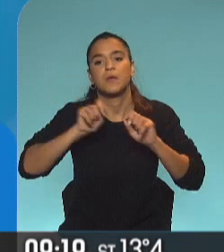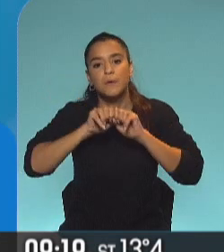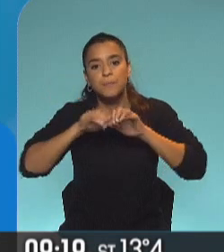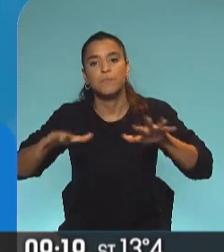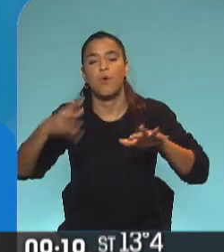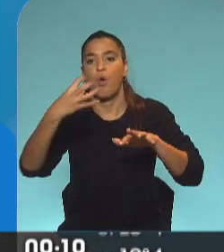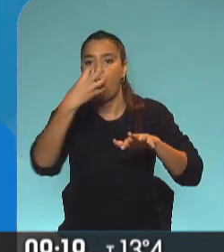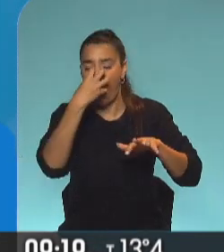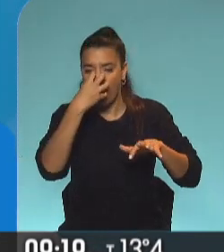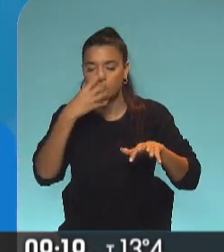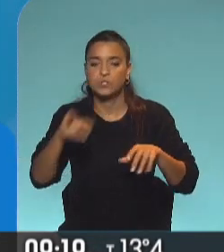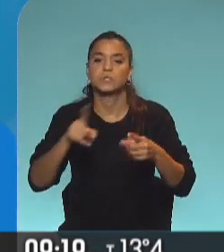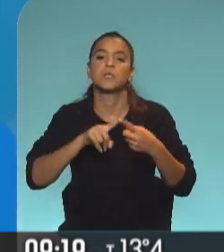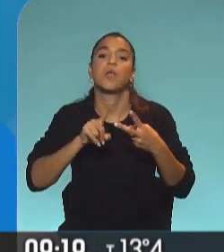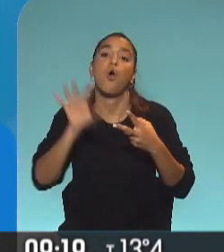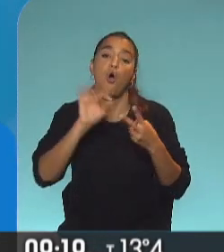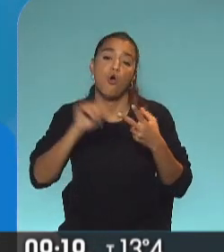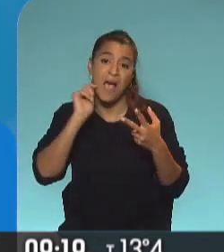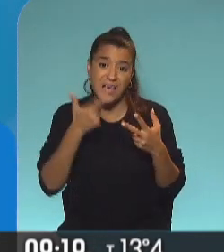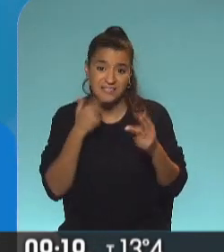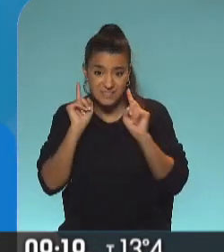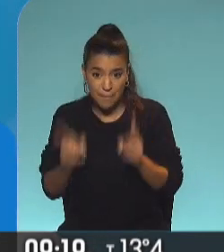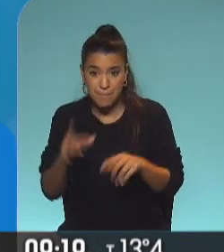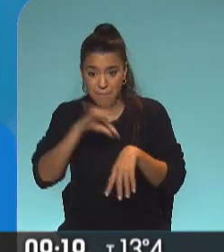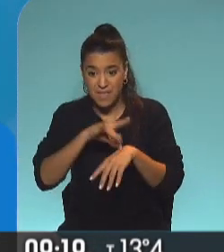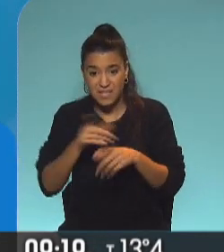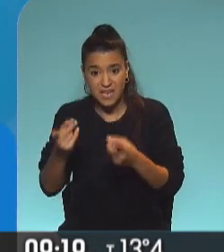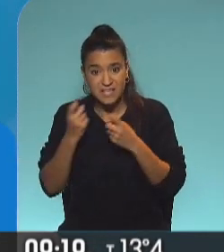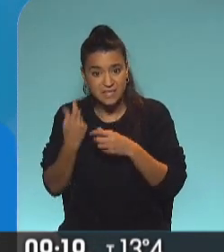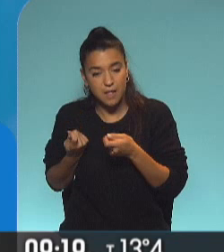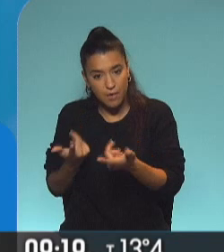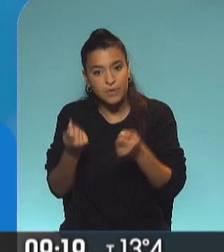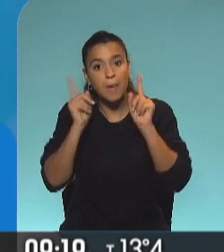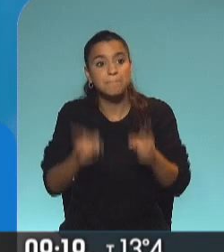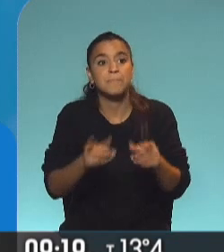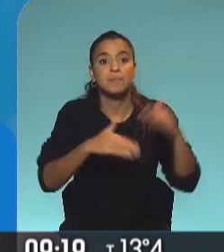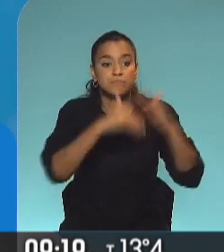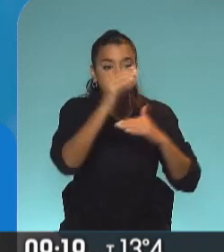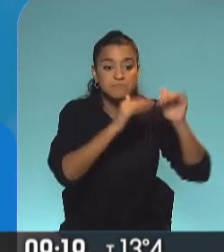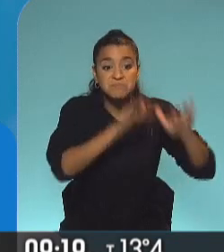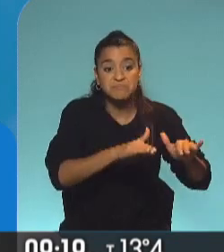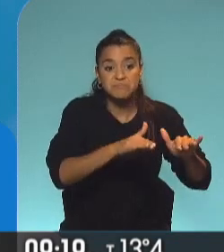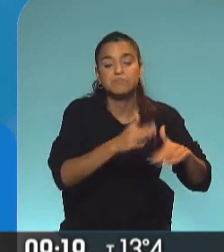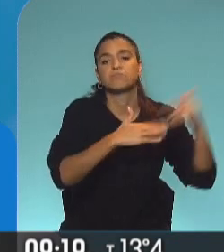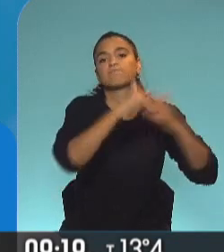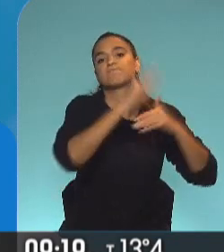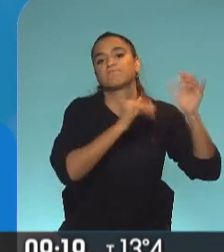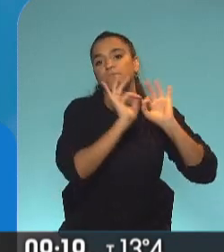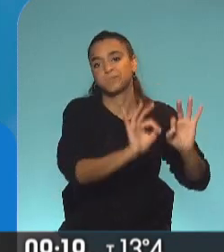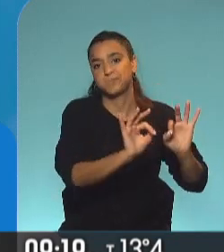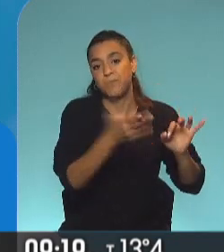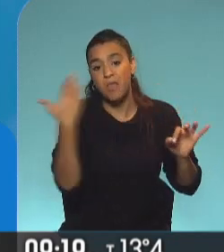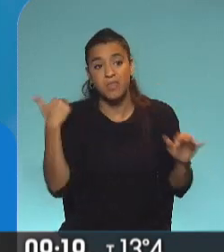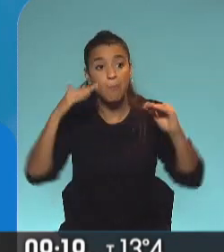de oxígenos, de gases medicinales y también con la culminación de obras que se encontraban detenidas,